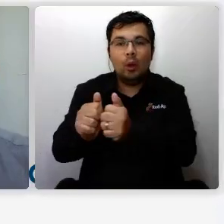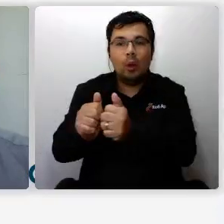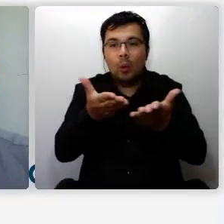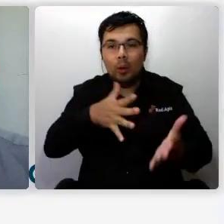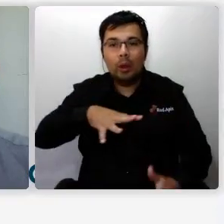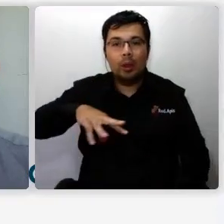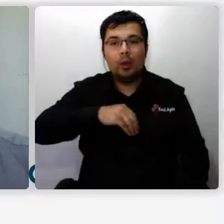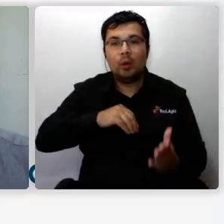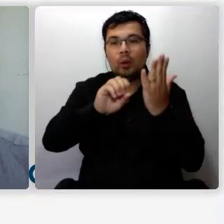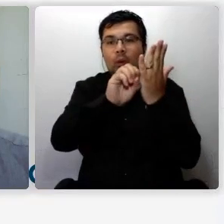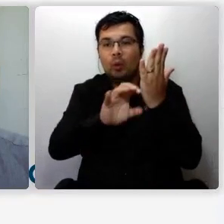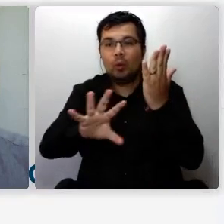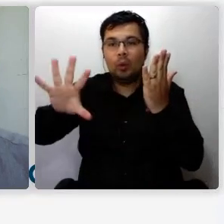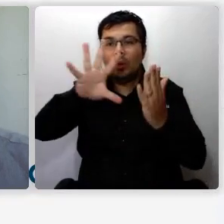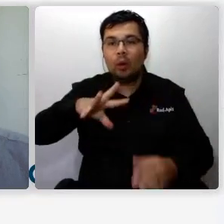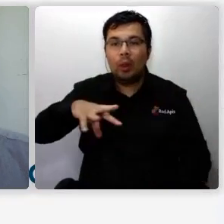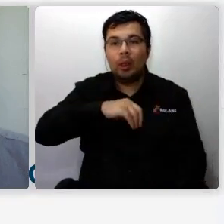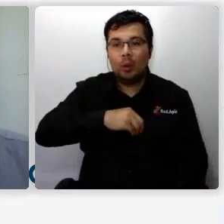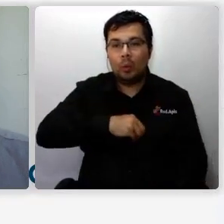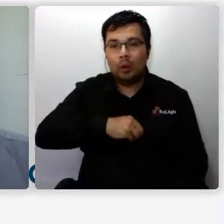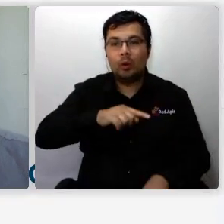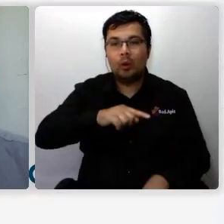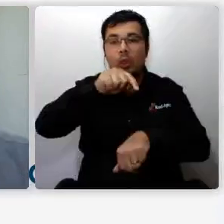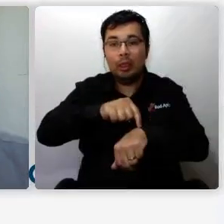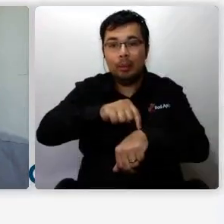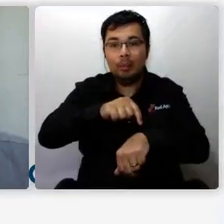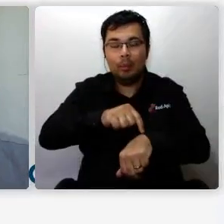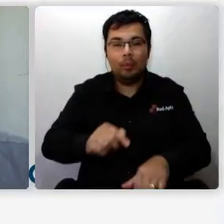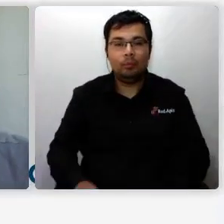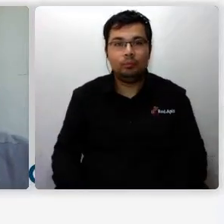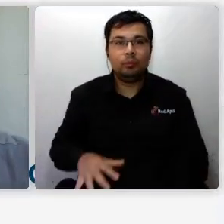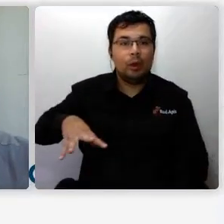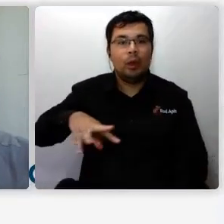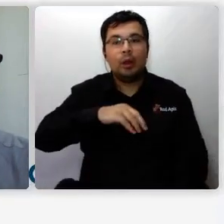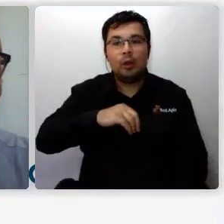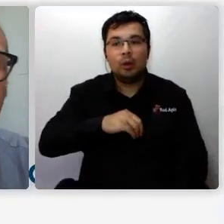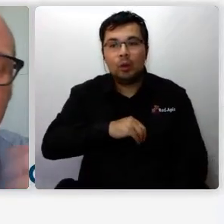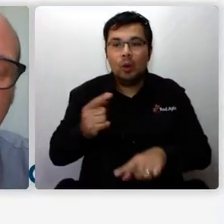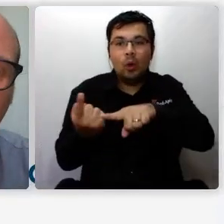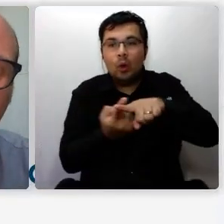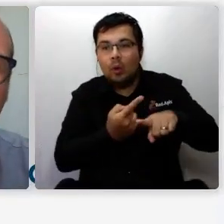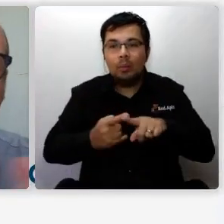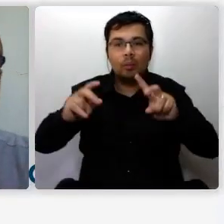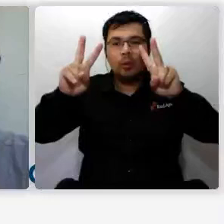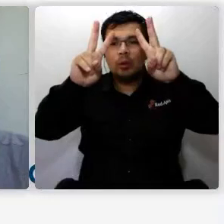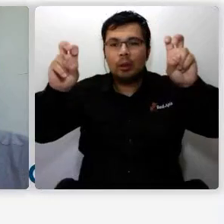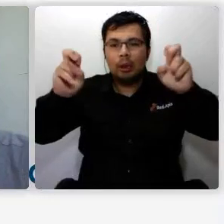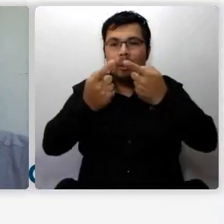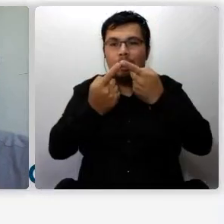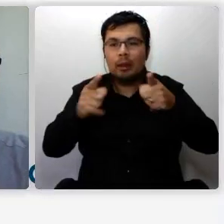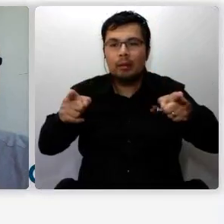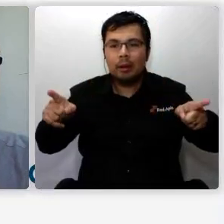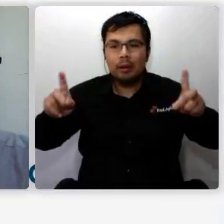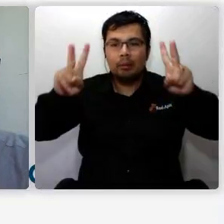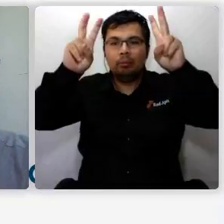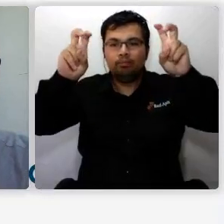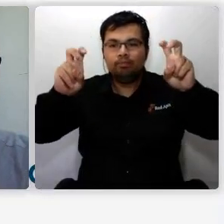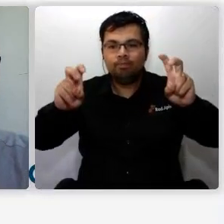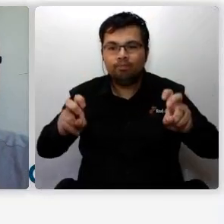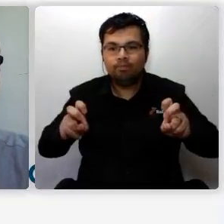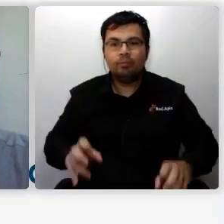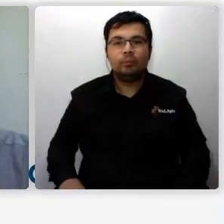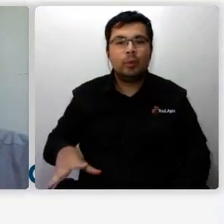de nuestras instancias, en donde finalmente hemos estado abarcando diversas temáticas, tanto en lo que fue nuestra gira y